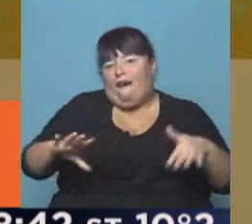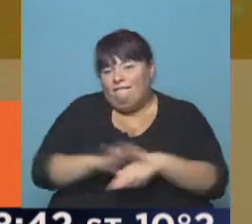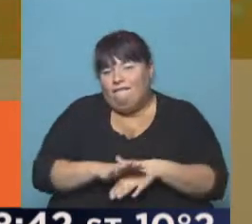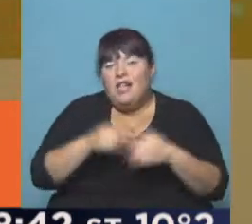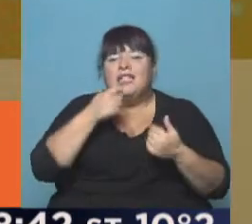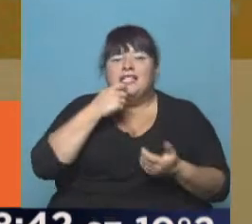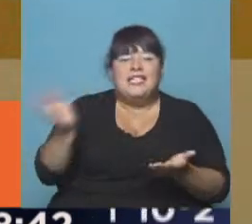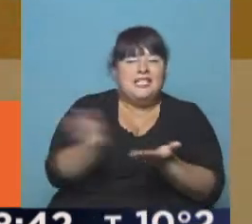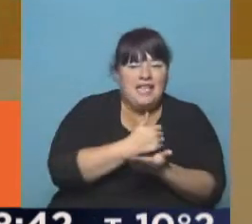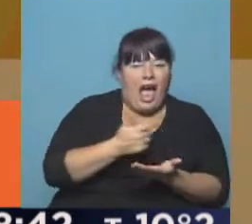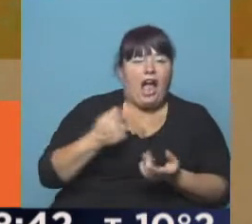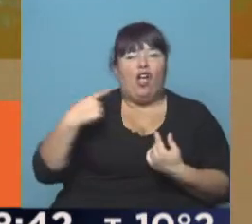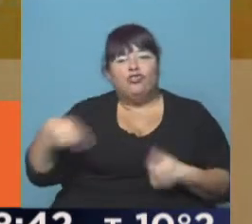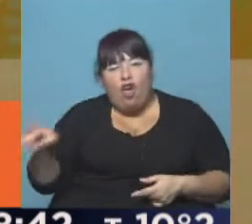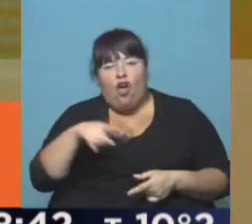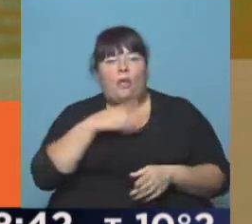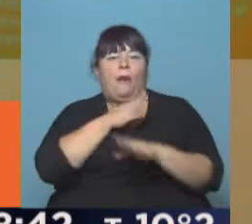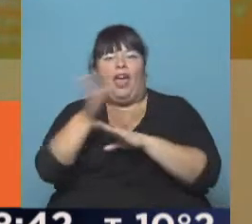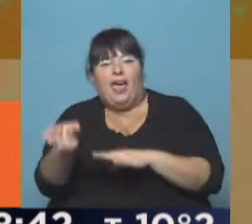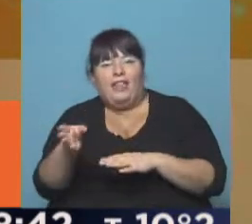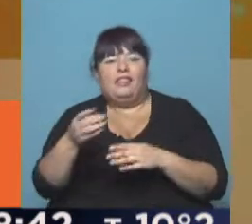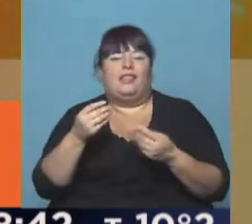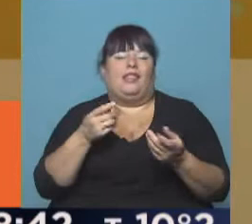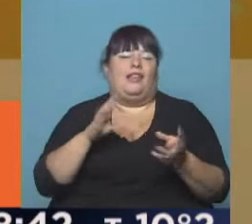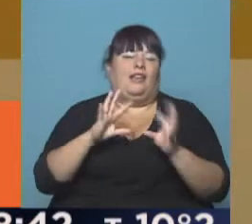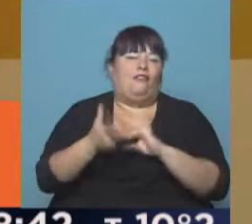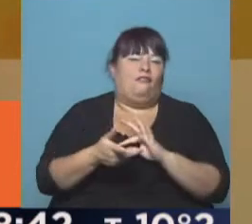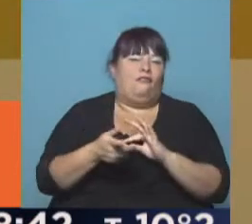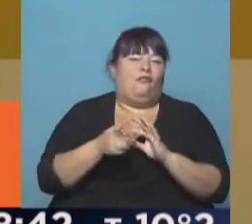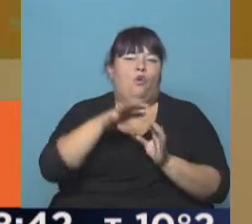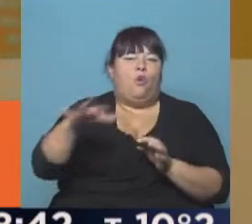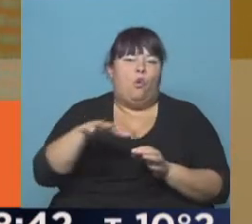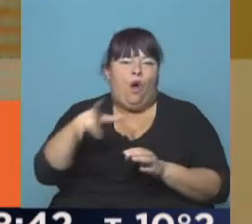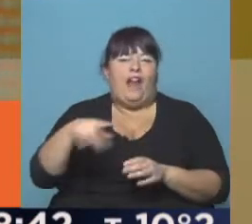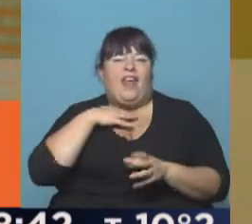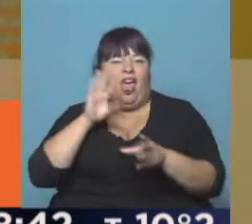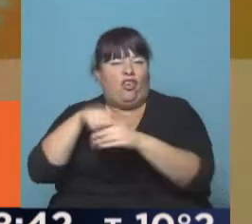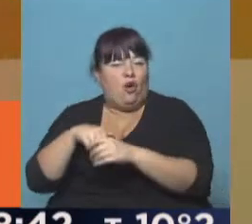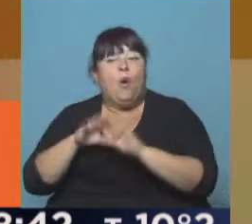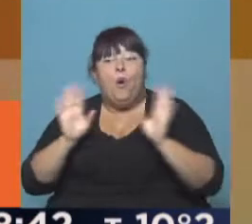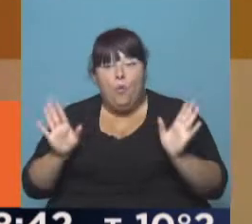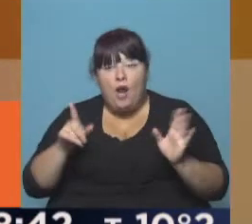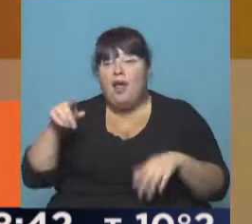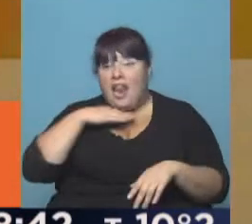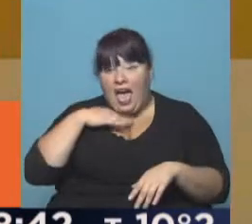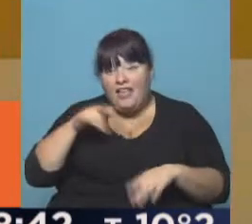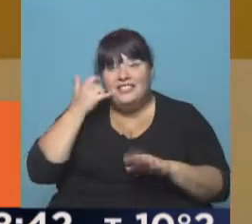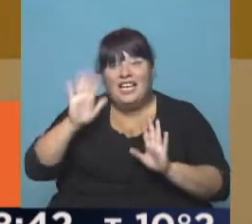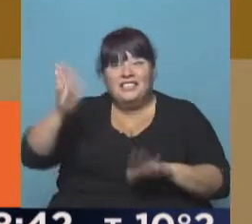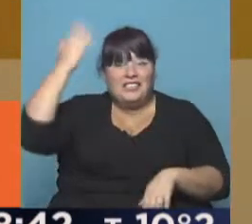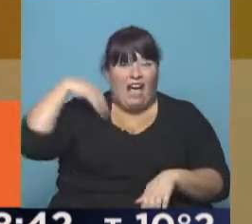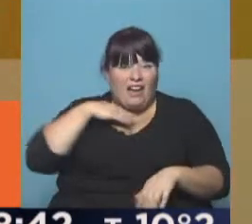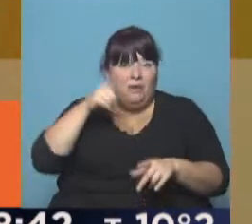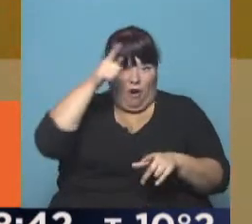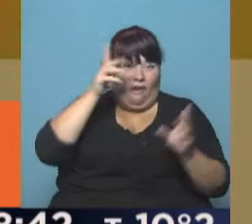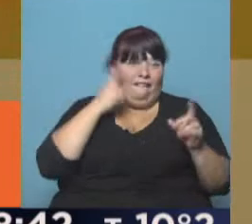porque si se lo saca todos juntos van a ingresar al lugar de los delincuentes bueno pero se encuentran delincuentes siendo